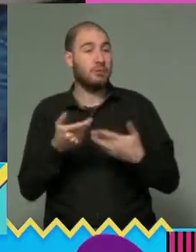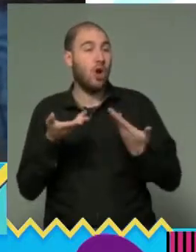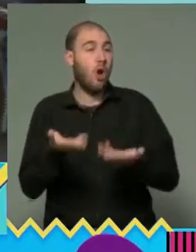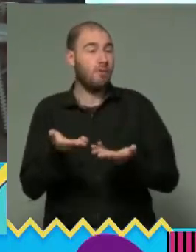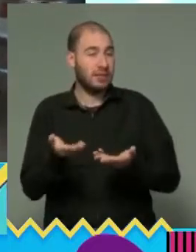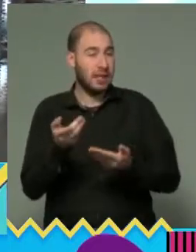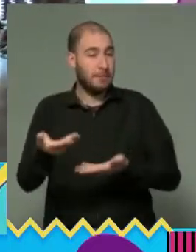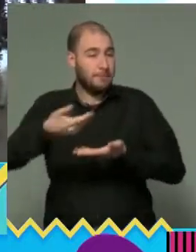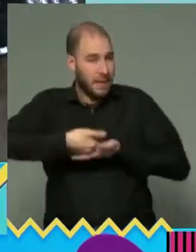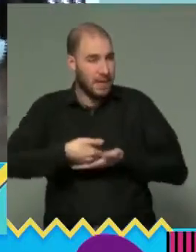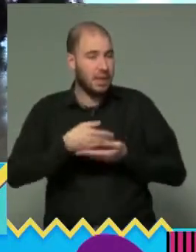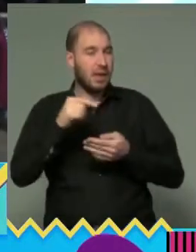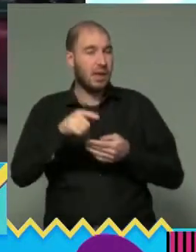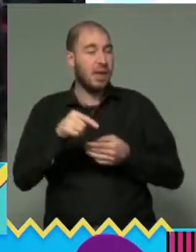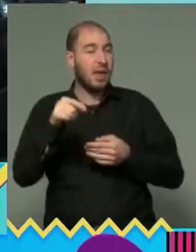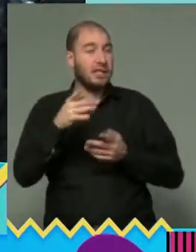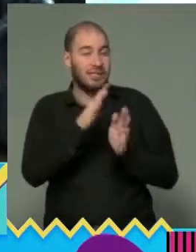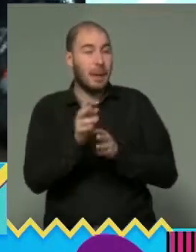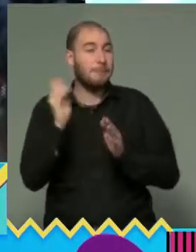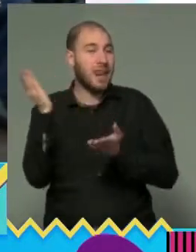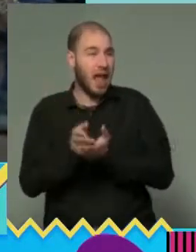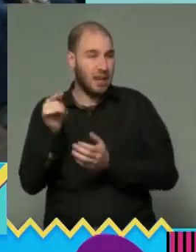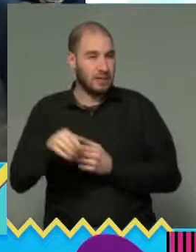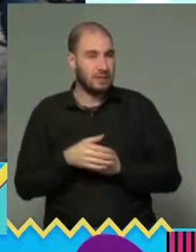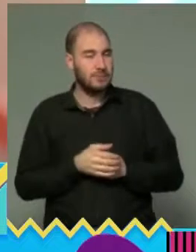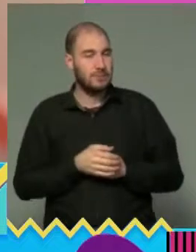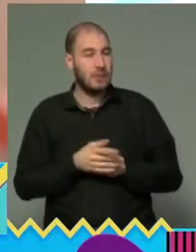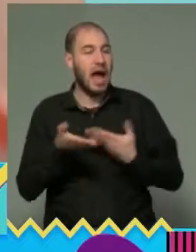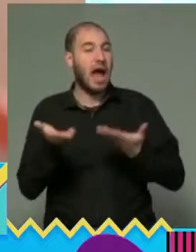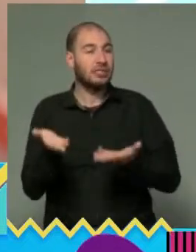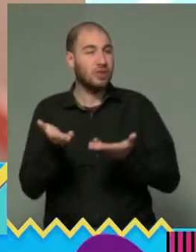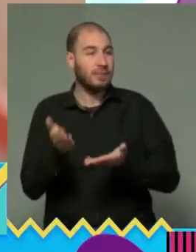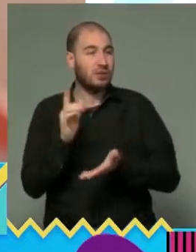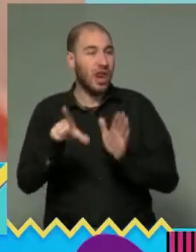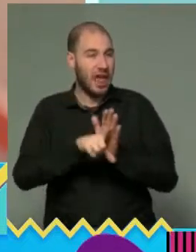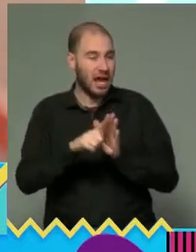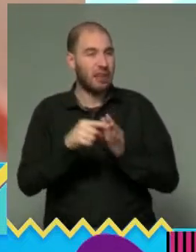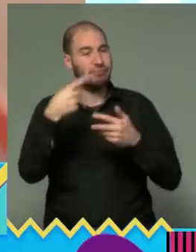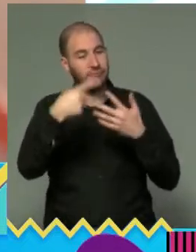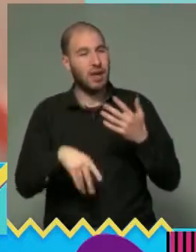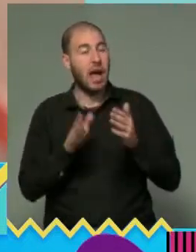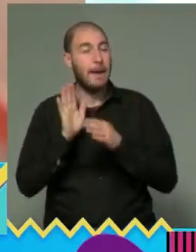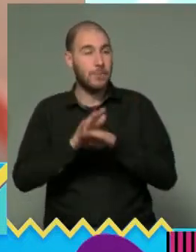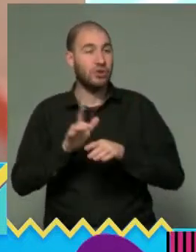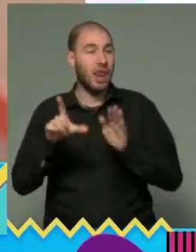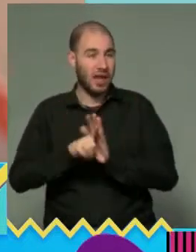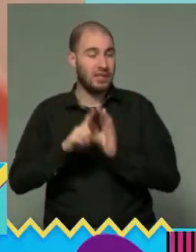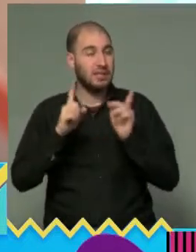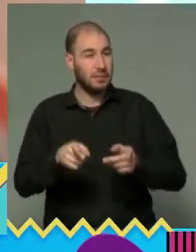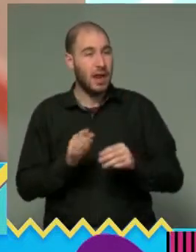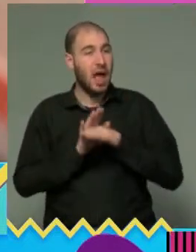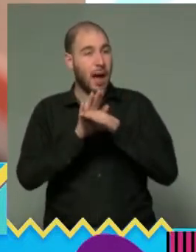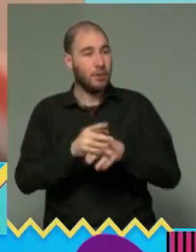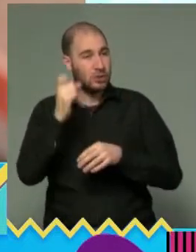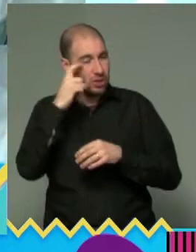que lo solicite y cuando haya una instancia penal, el asesoramiento legal y todo el apoyo legal, de sentir que además de tener